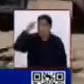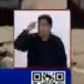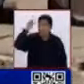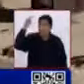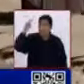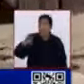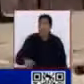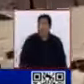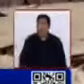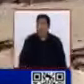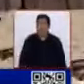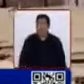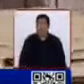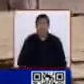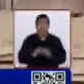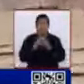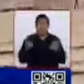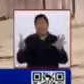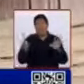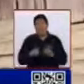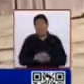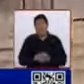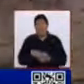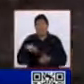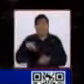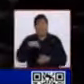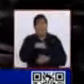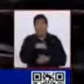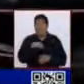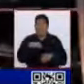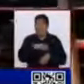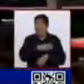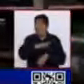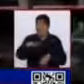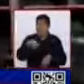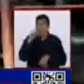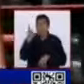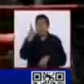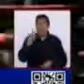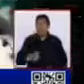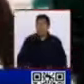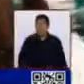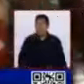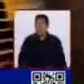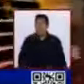¡Hola! No hay nadie, prácticamente estamos en solas.